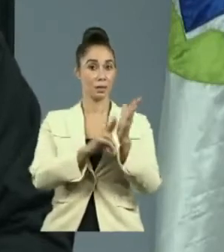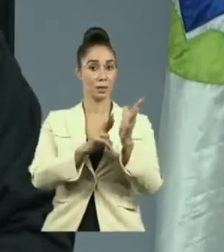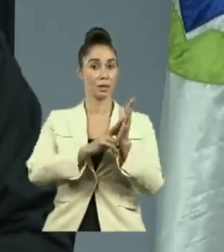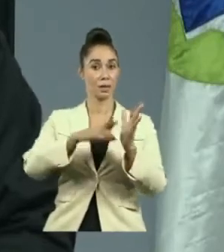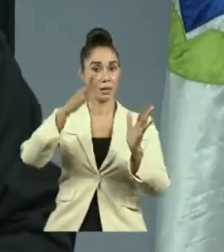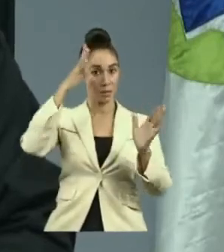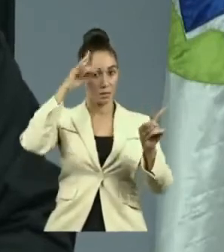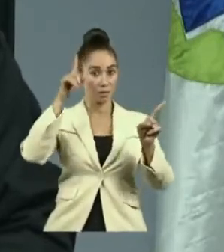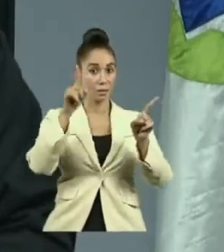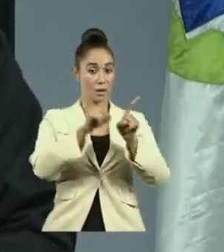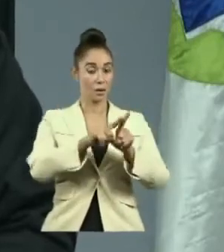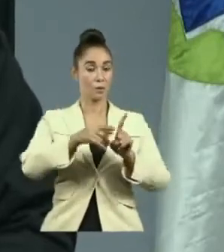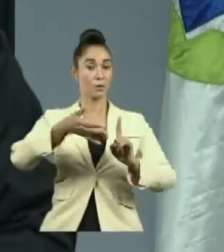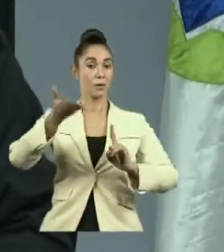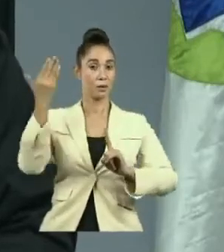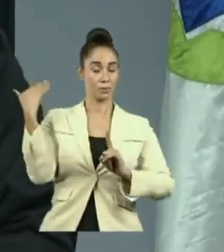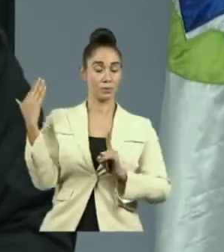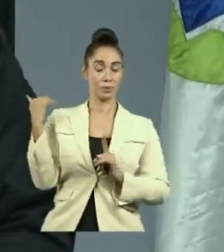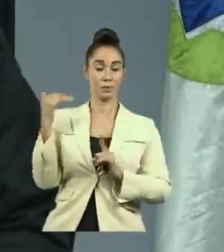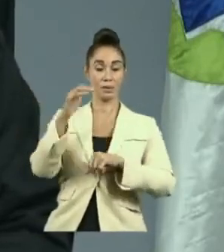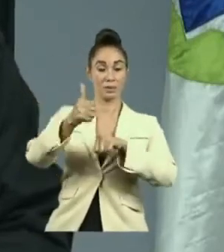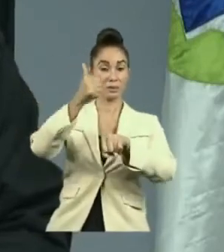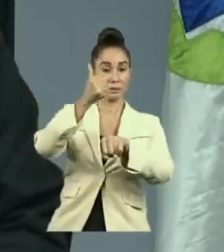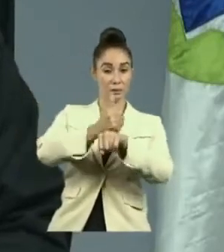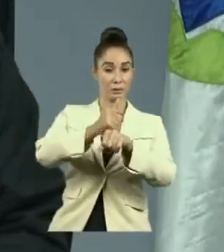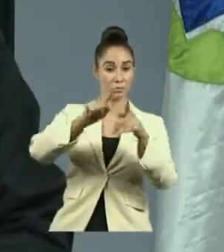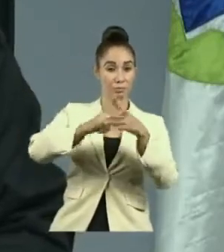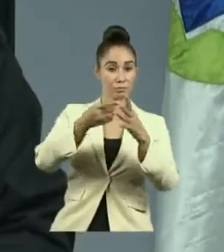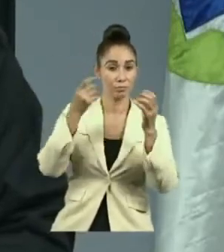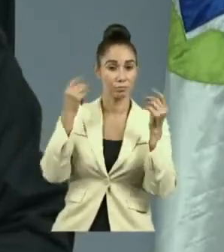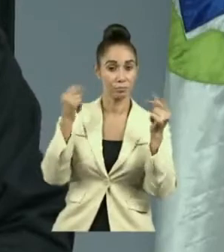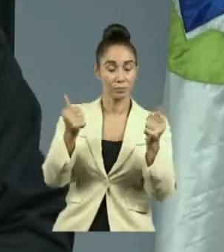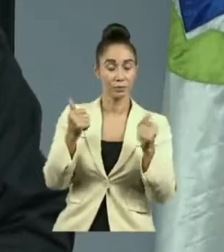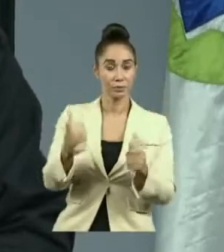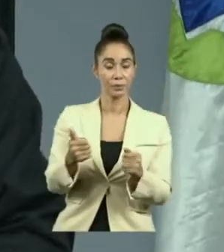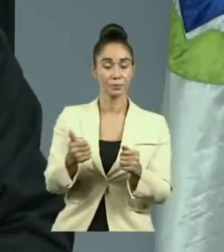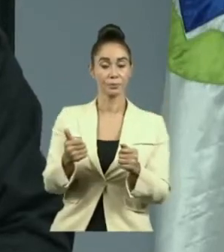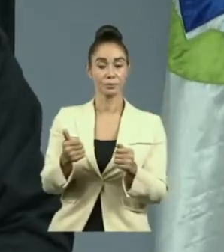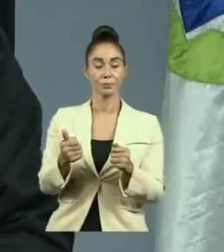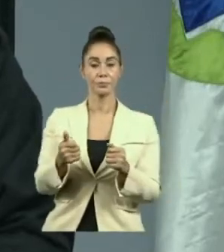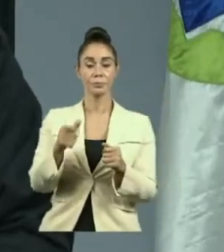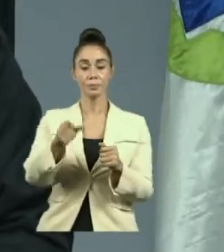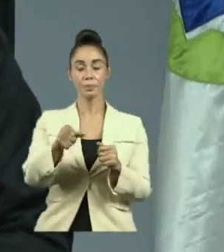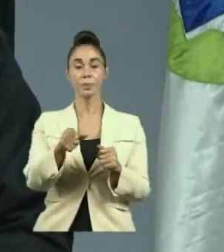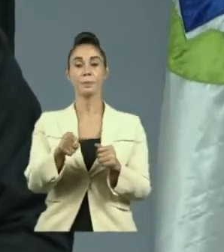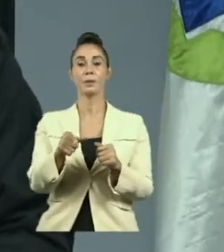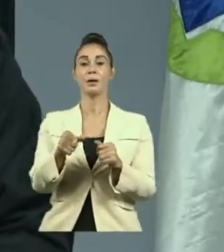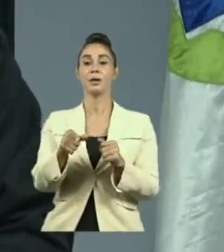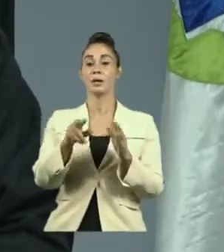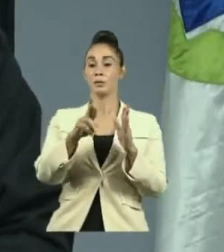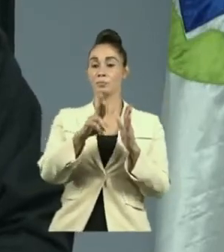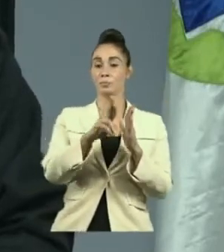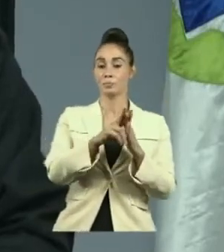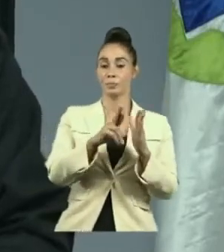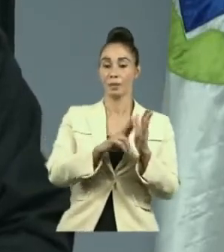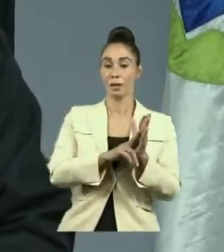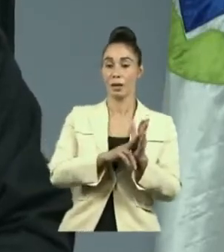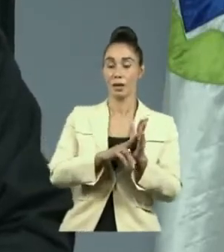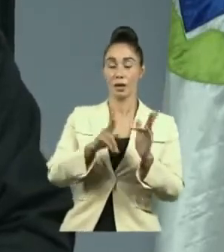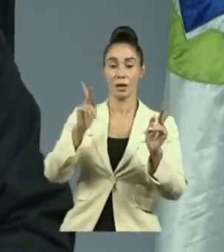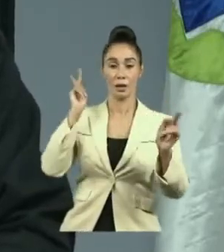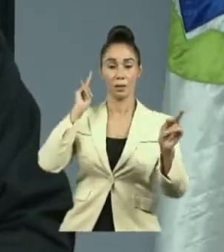programadas para su implementación siguiendo el cordón epidemiológico de la provincia de puerto